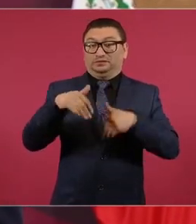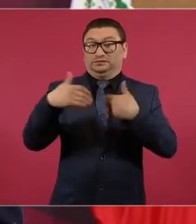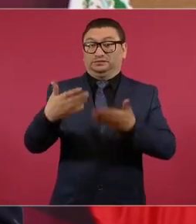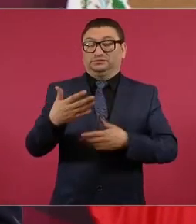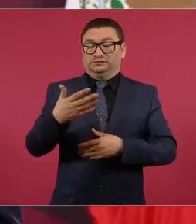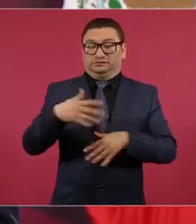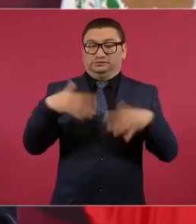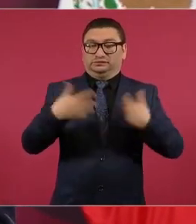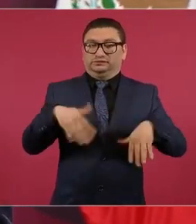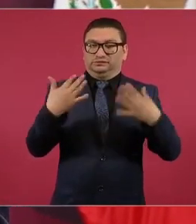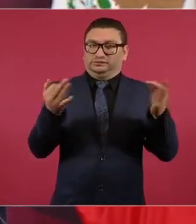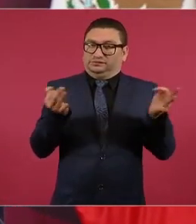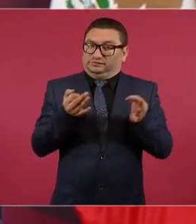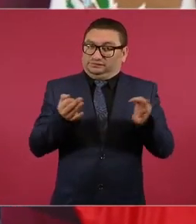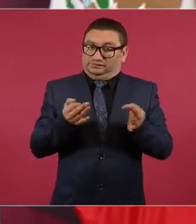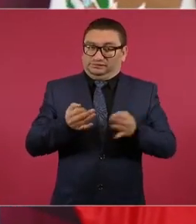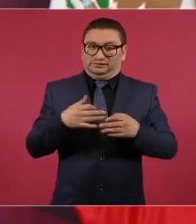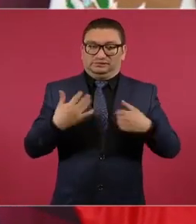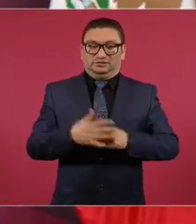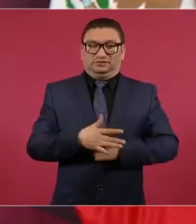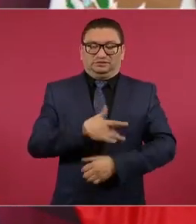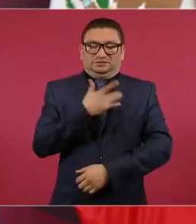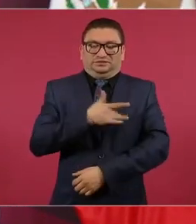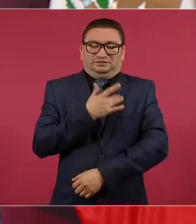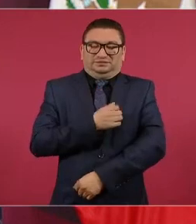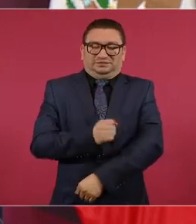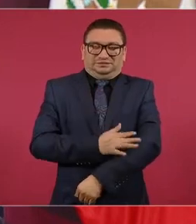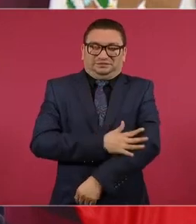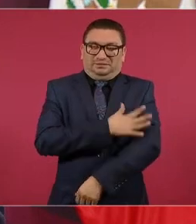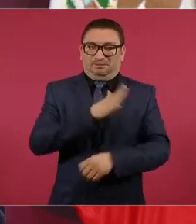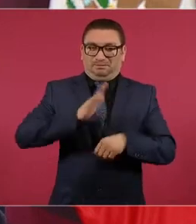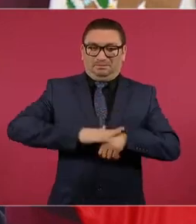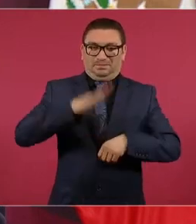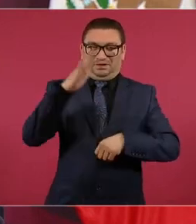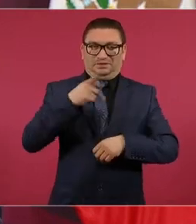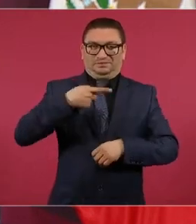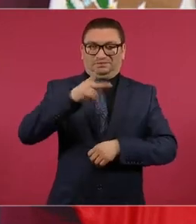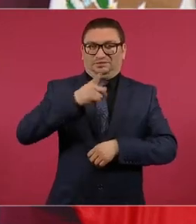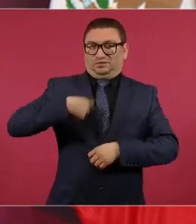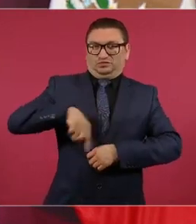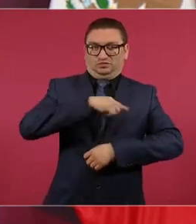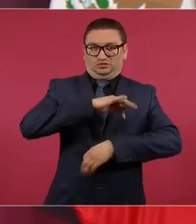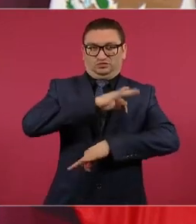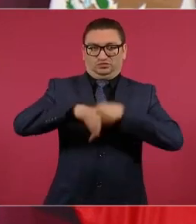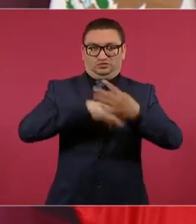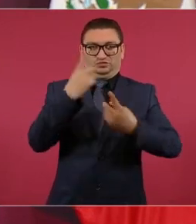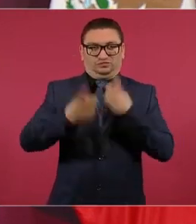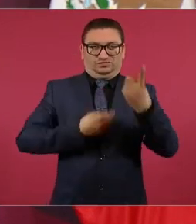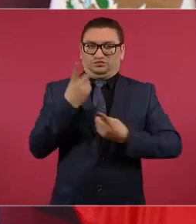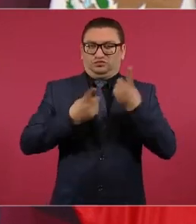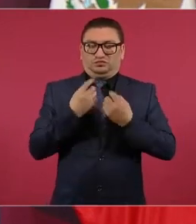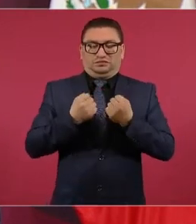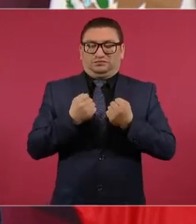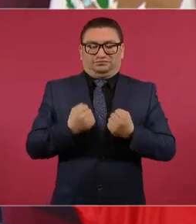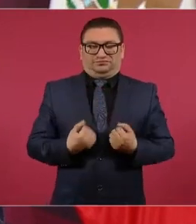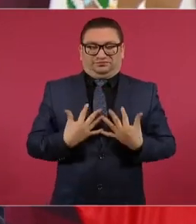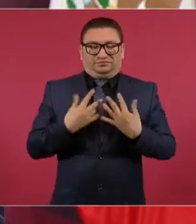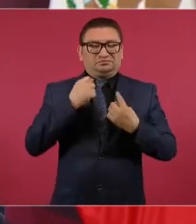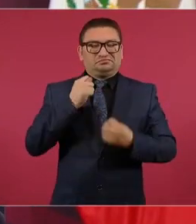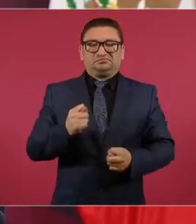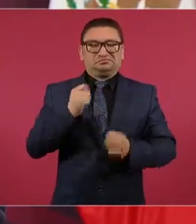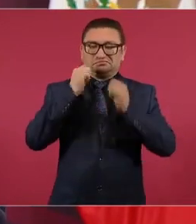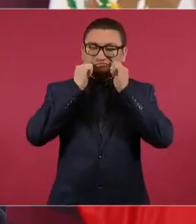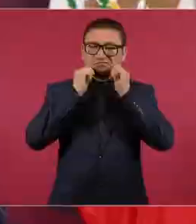en el patio para sentir más el frío pero como somos deportistas todos no hay